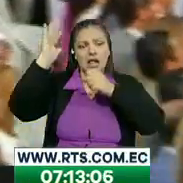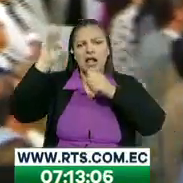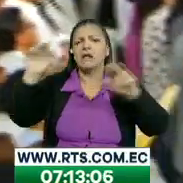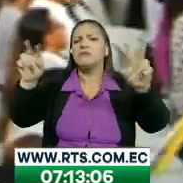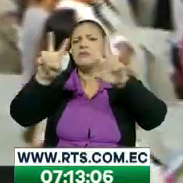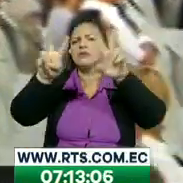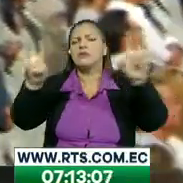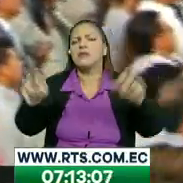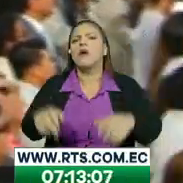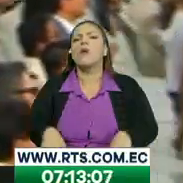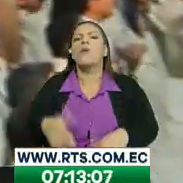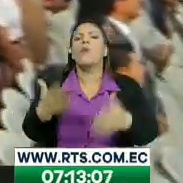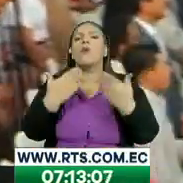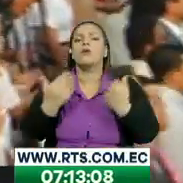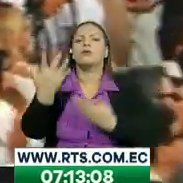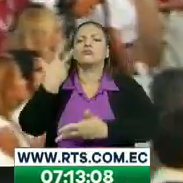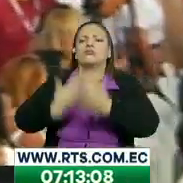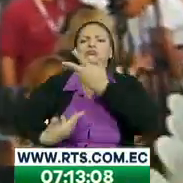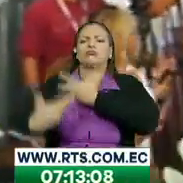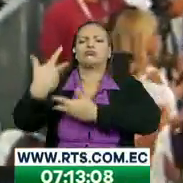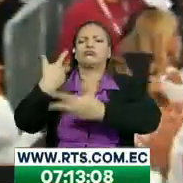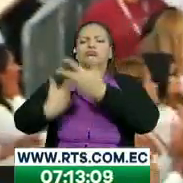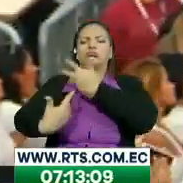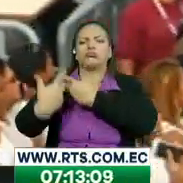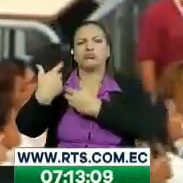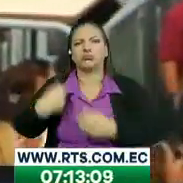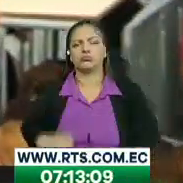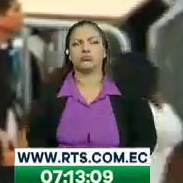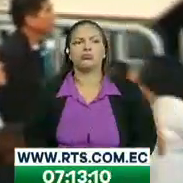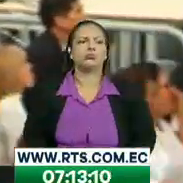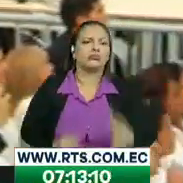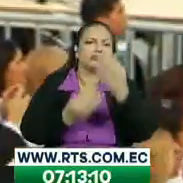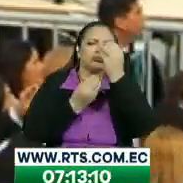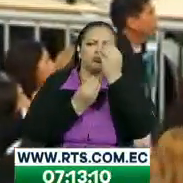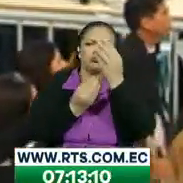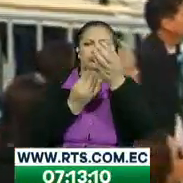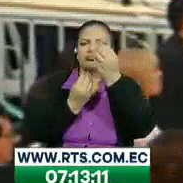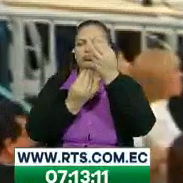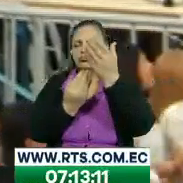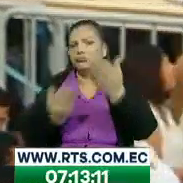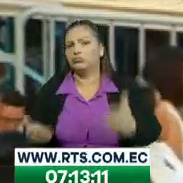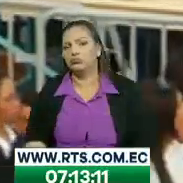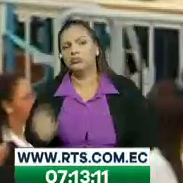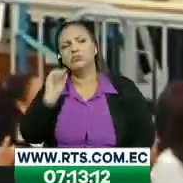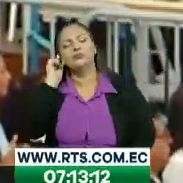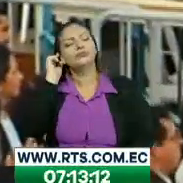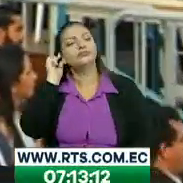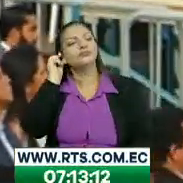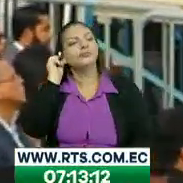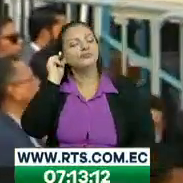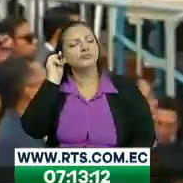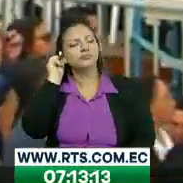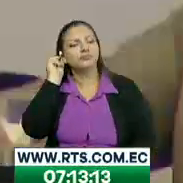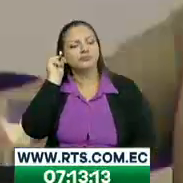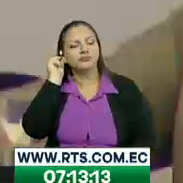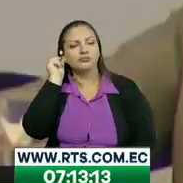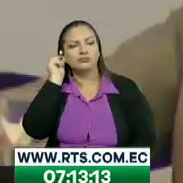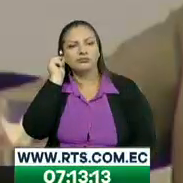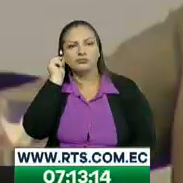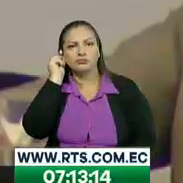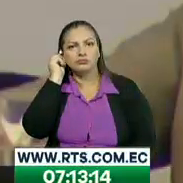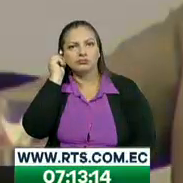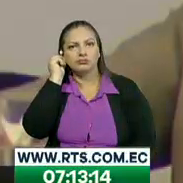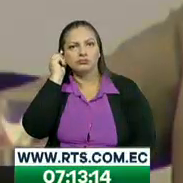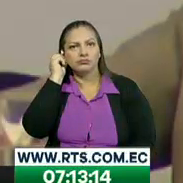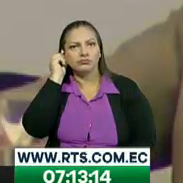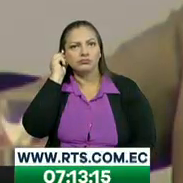Guayaquil. En este marco abrió su discurso hablando del socialismo. Dijo que hay que reinventarlo día a día. No soy